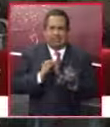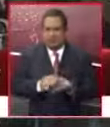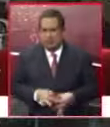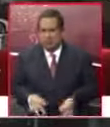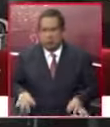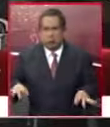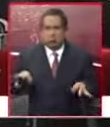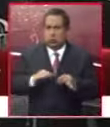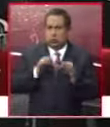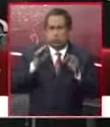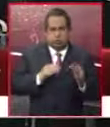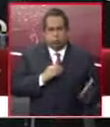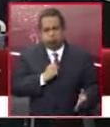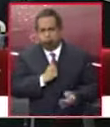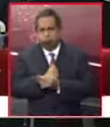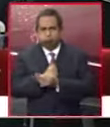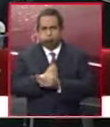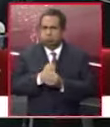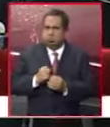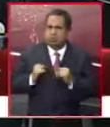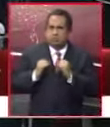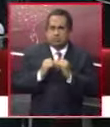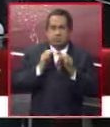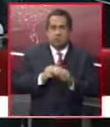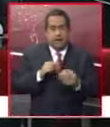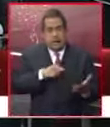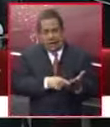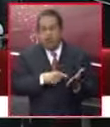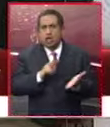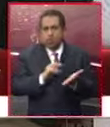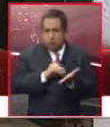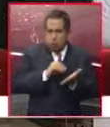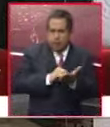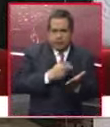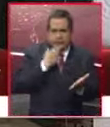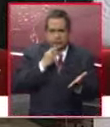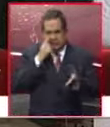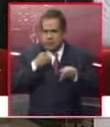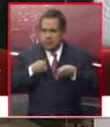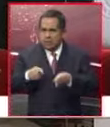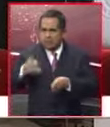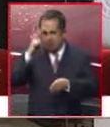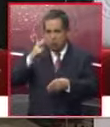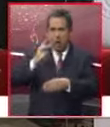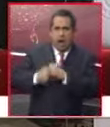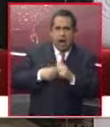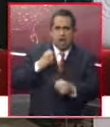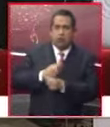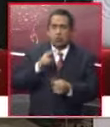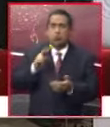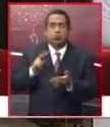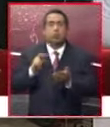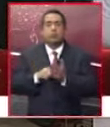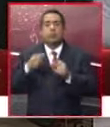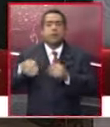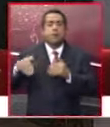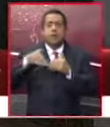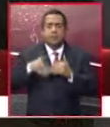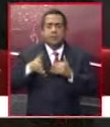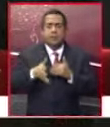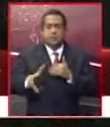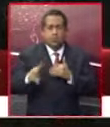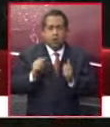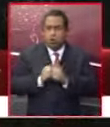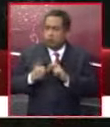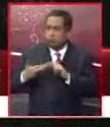seguridad institucional y que aún define el rumbo del México del siglo XXI bajo el escenario de la pluralidad y la correlación